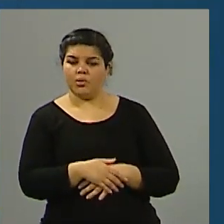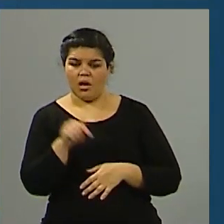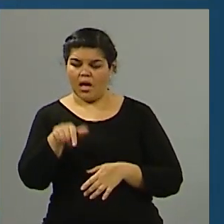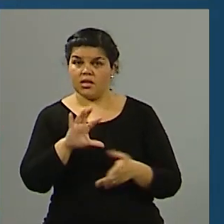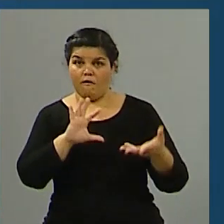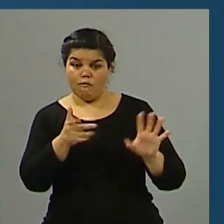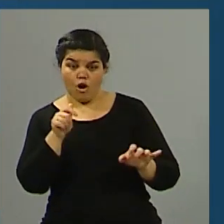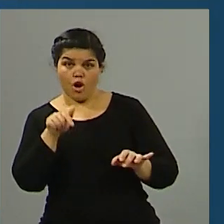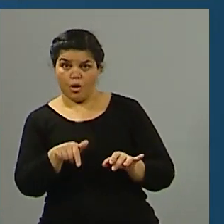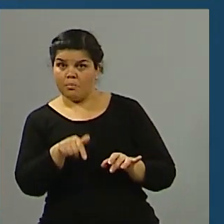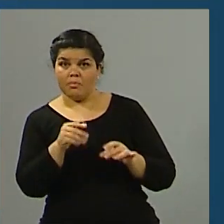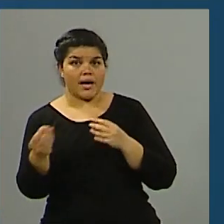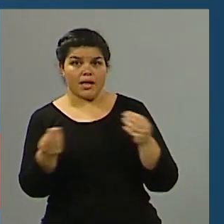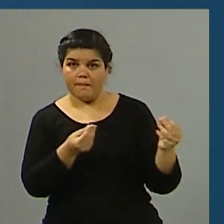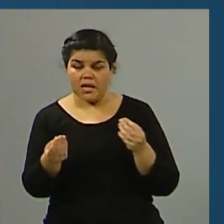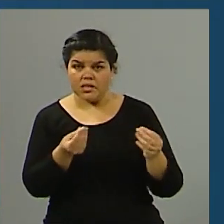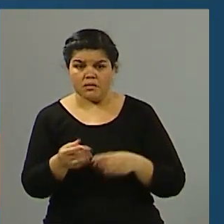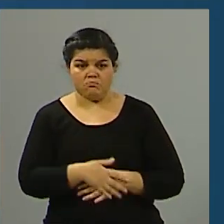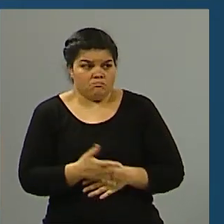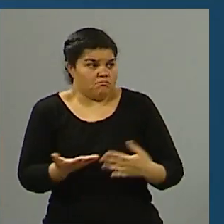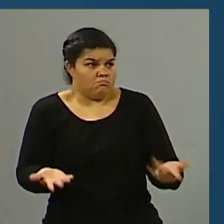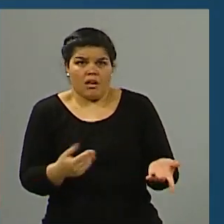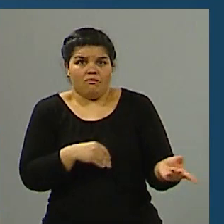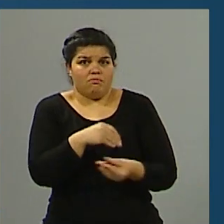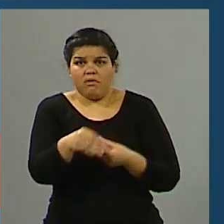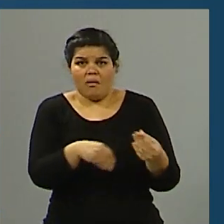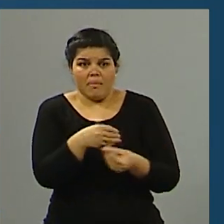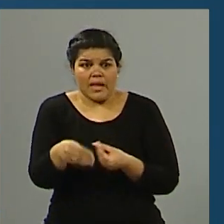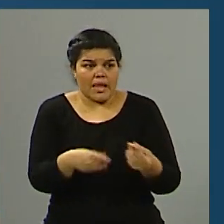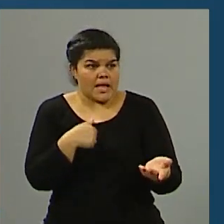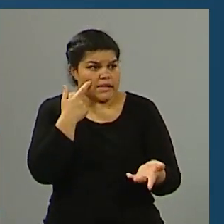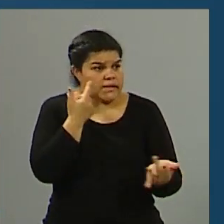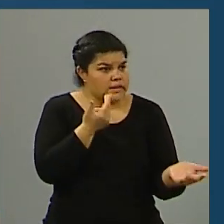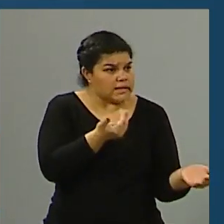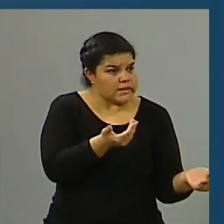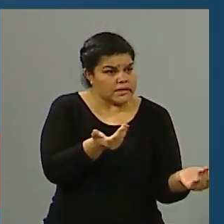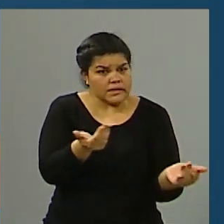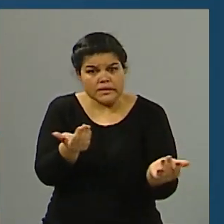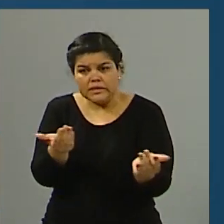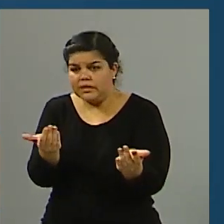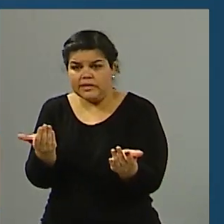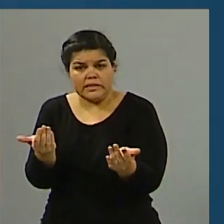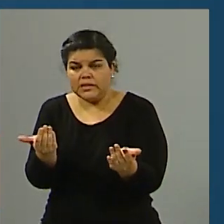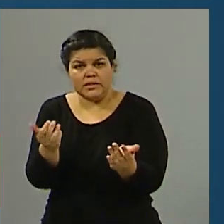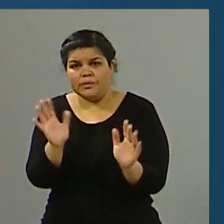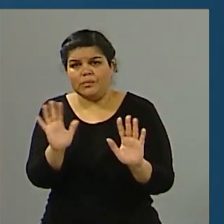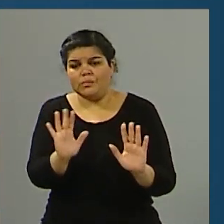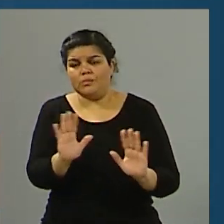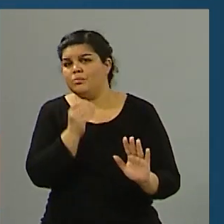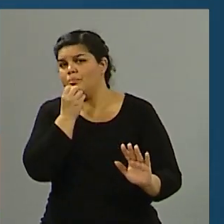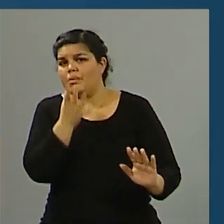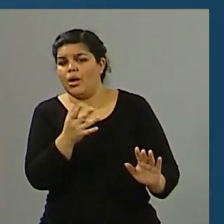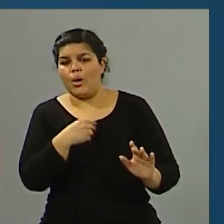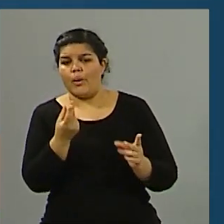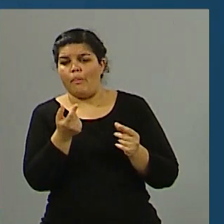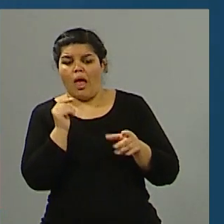desfasajes, obviamente la familia argentina lo primero que intenta es resguardar su dinero o por lo menos que le rinda un